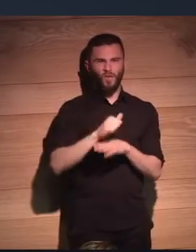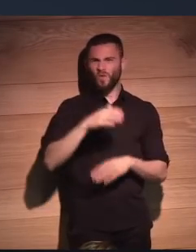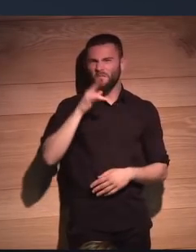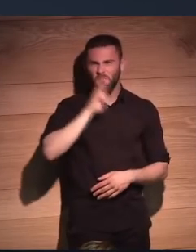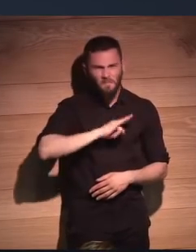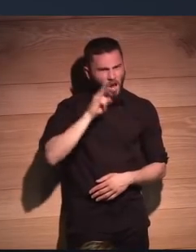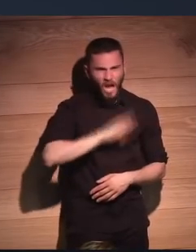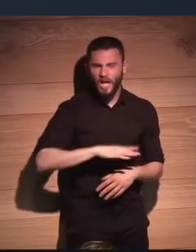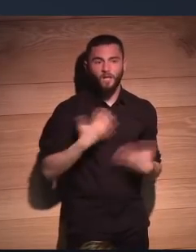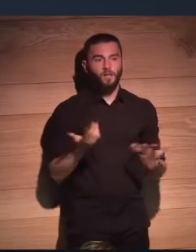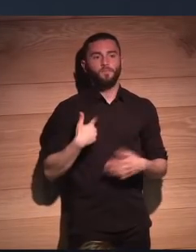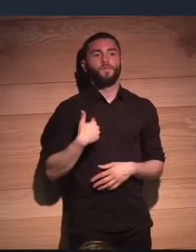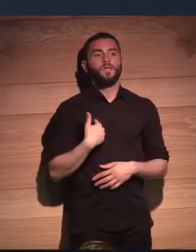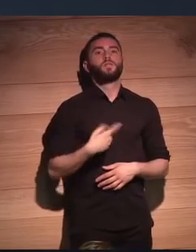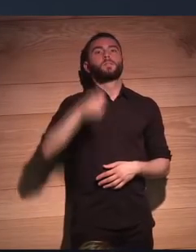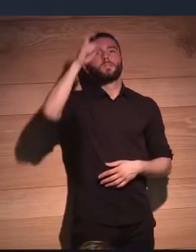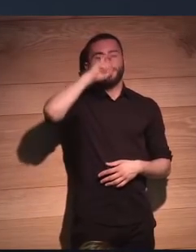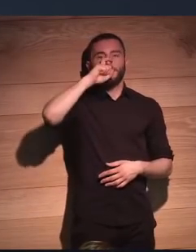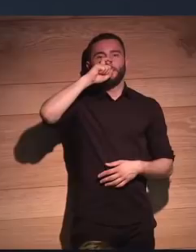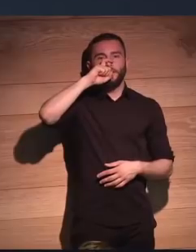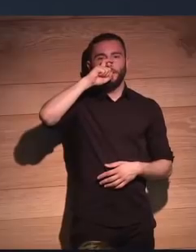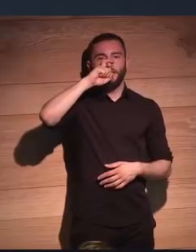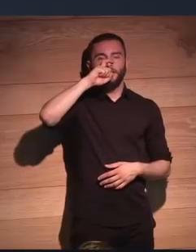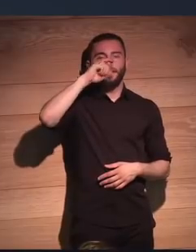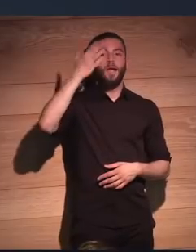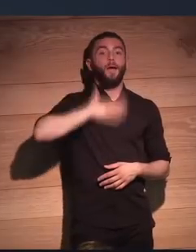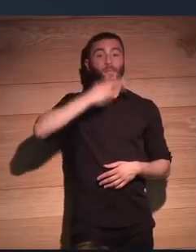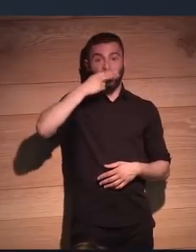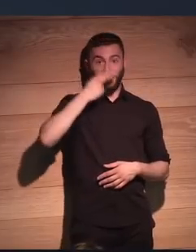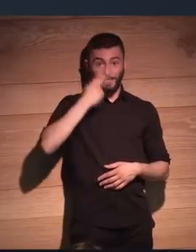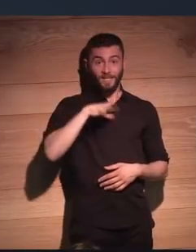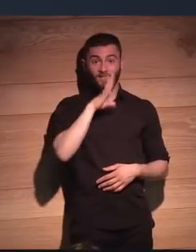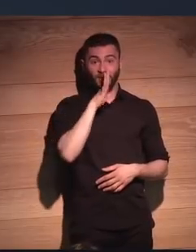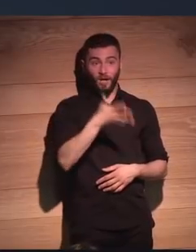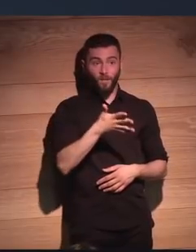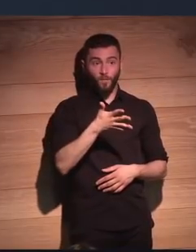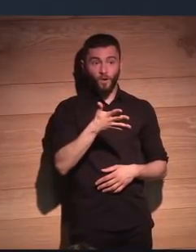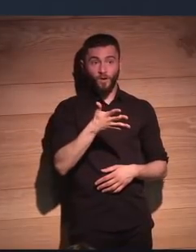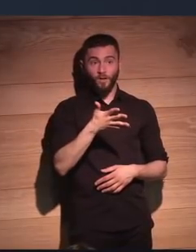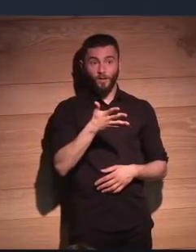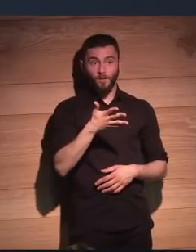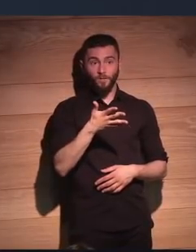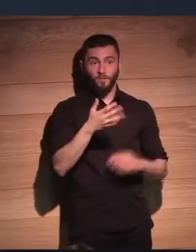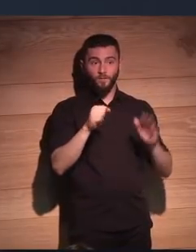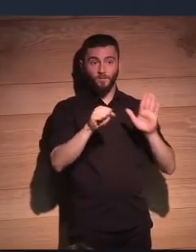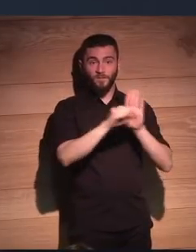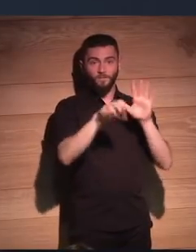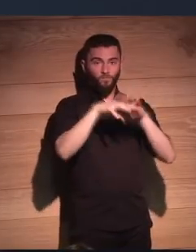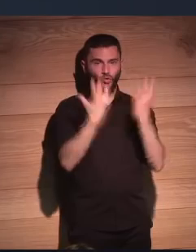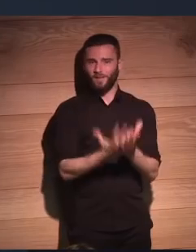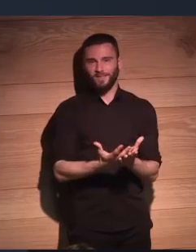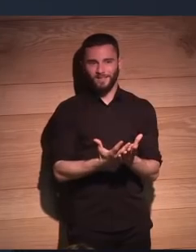pero son esos iconos que me entraban, ¿no? Y a mí me interesa porque habla precisamente de que ese es icono universal y por lo